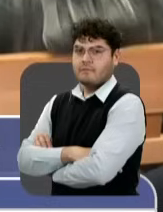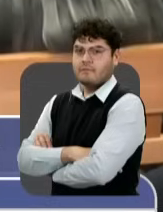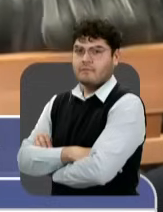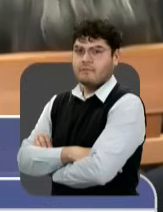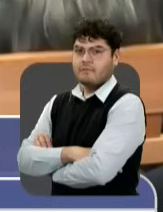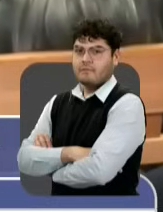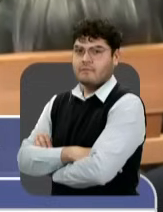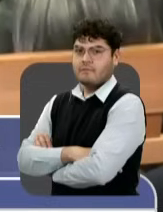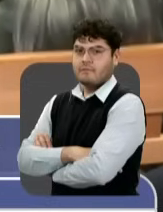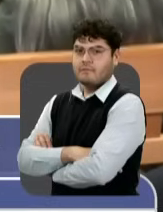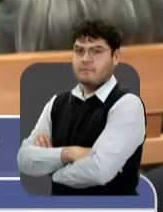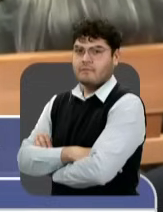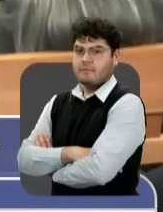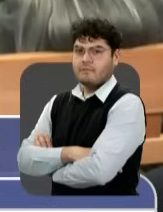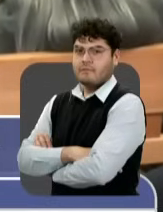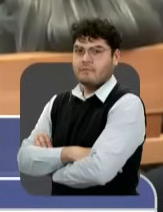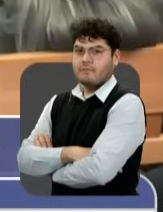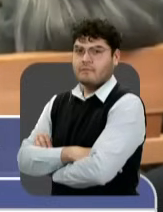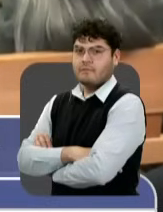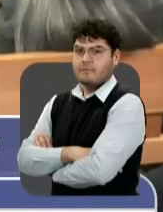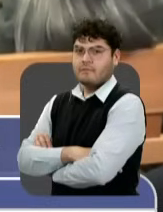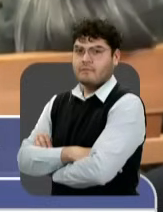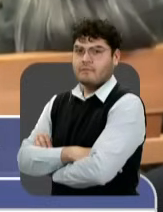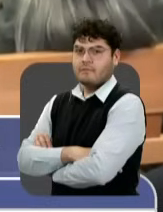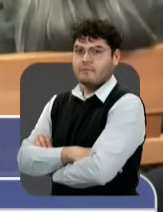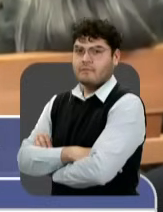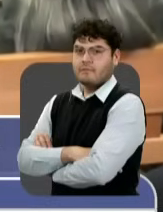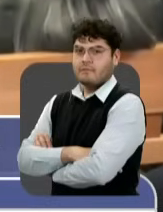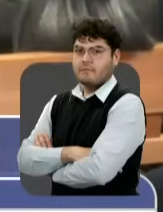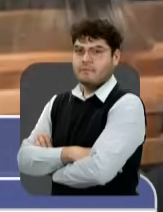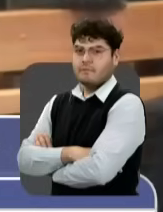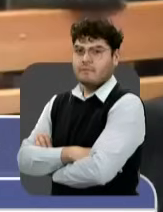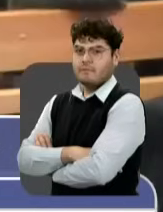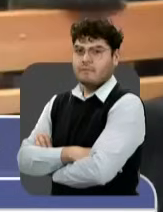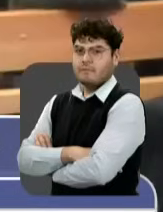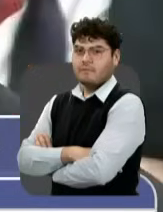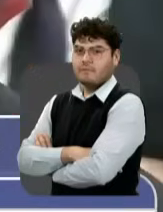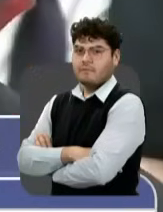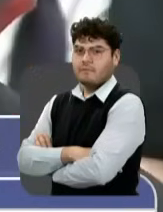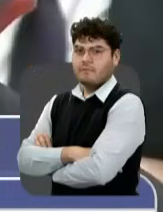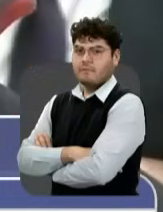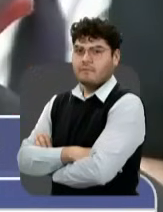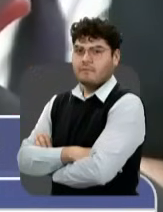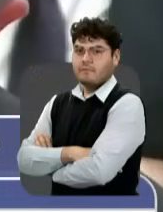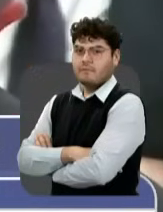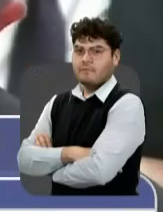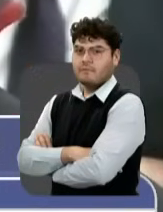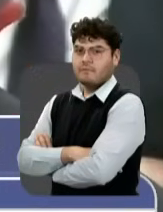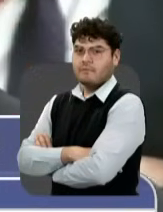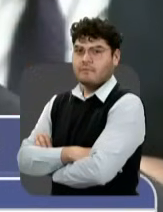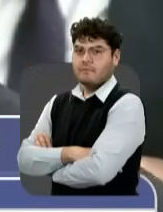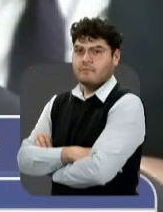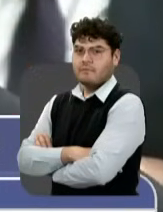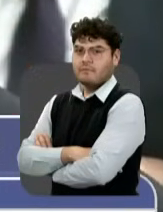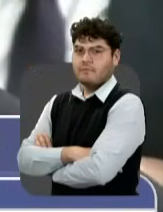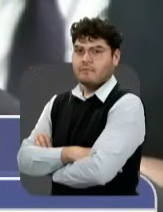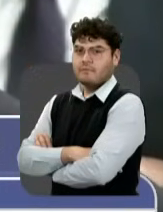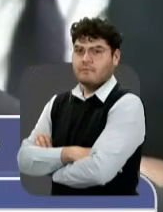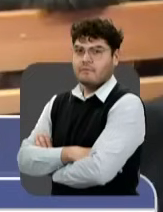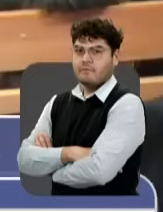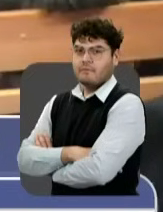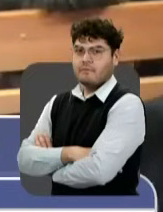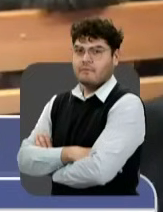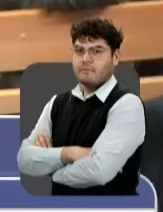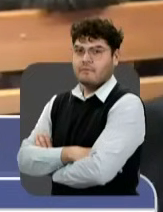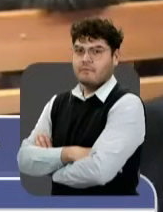el rostro de Luis Hermosilla, la verdad es que totalmente golpeado por la situación, ni siquiera